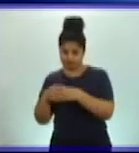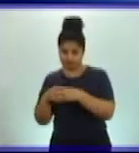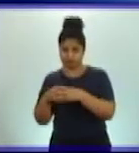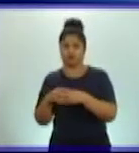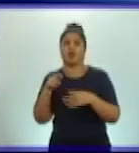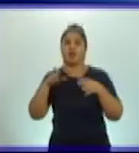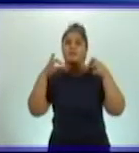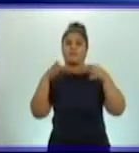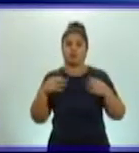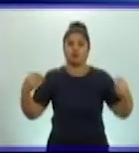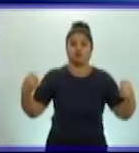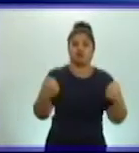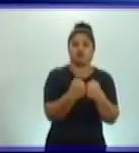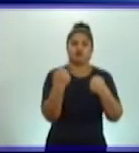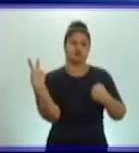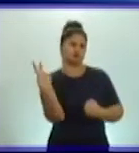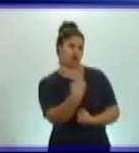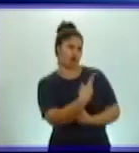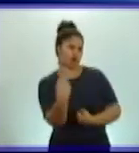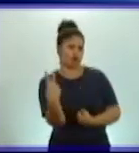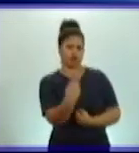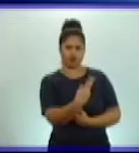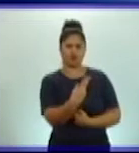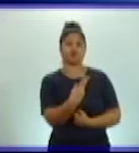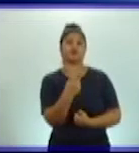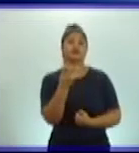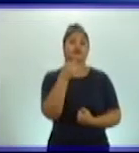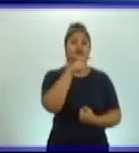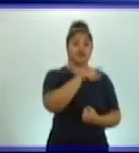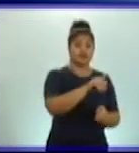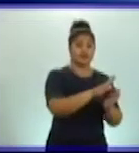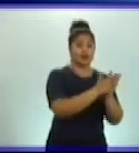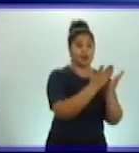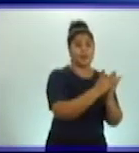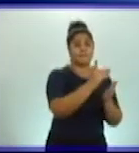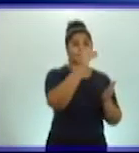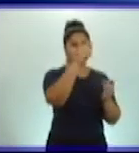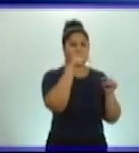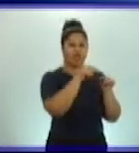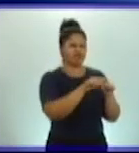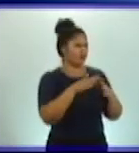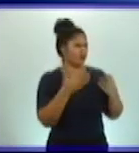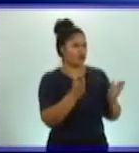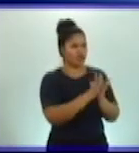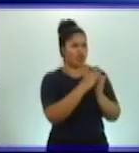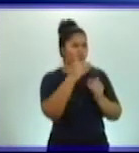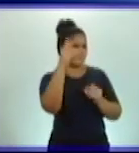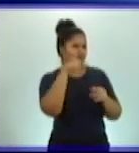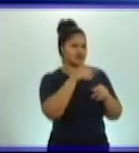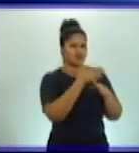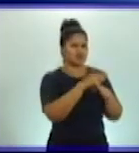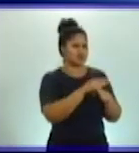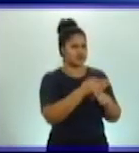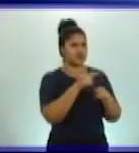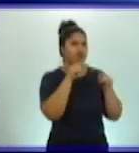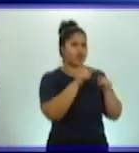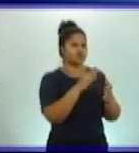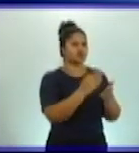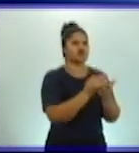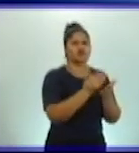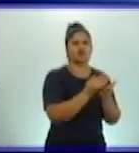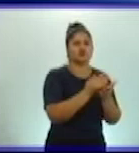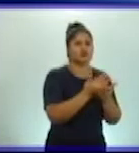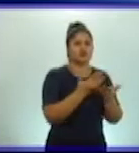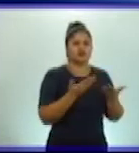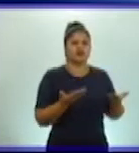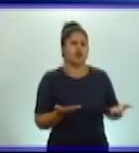se incorporaron. Ellos vinieron y tenían la Biblia. ¿Pero qué es la Biblia? La Biblia, ustedes saben que es un libro sagrado, de hecho es el libro